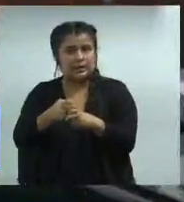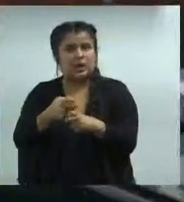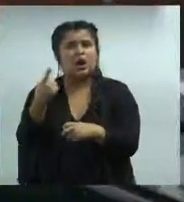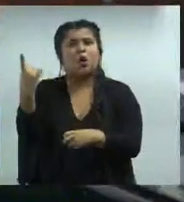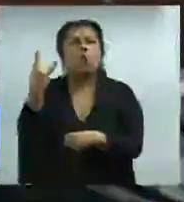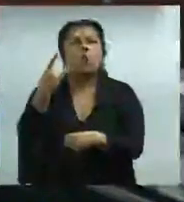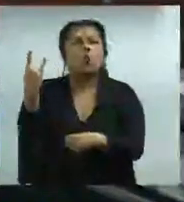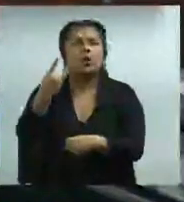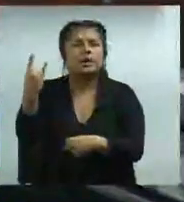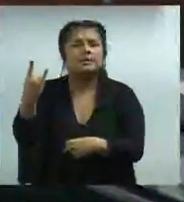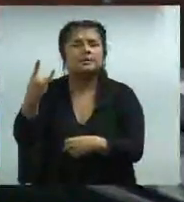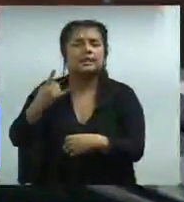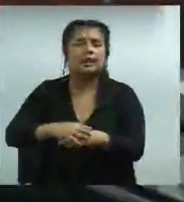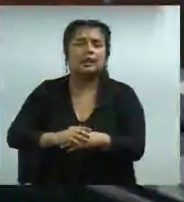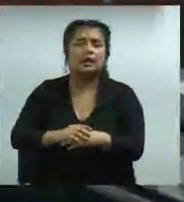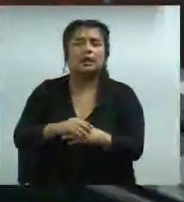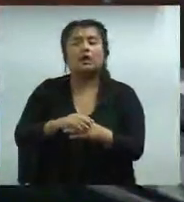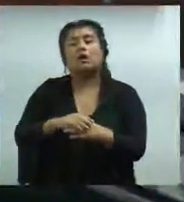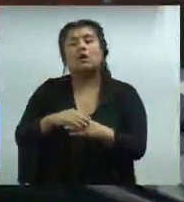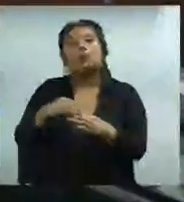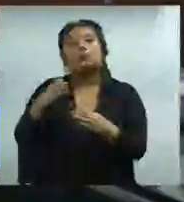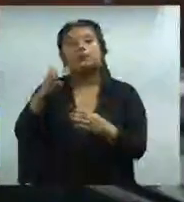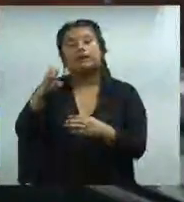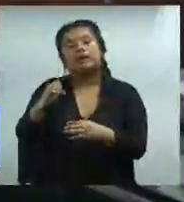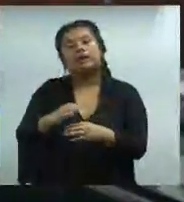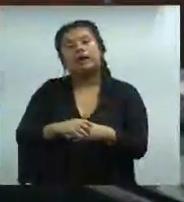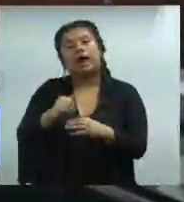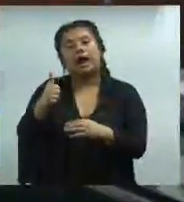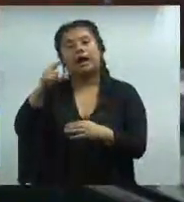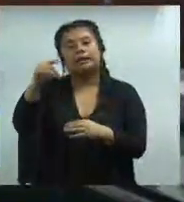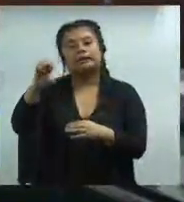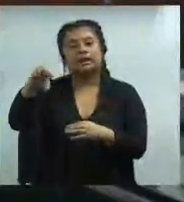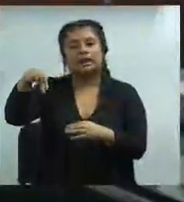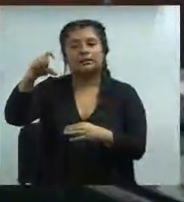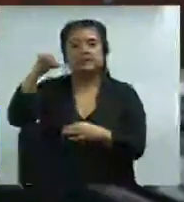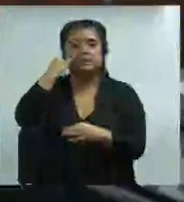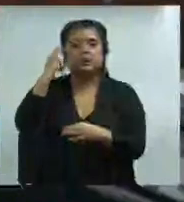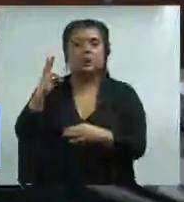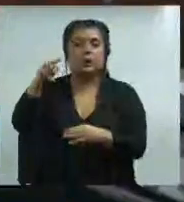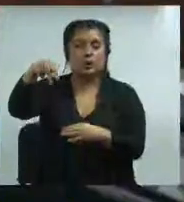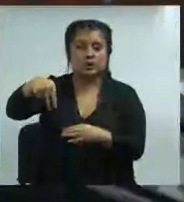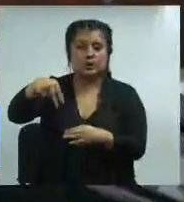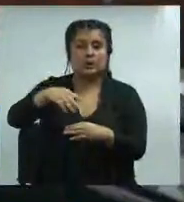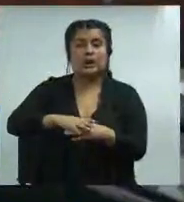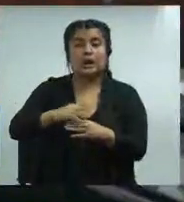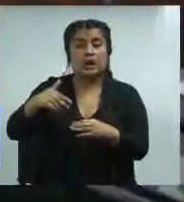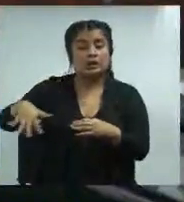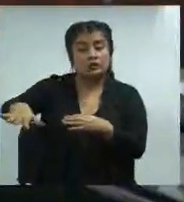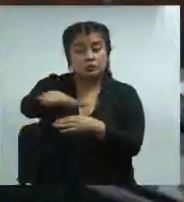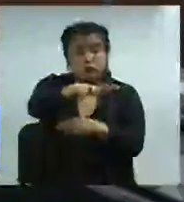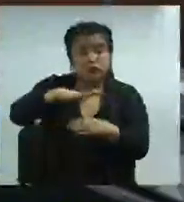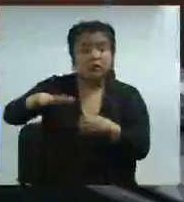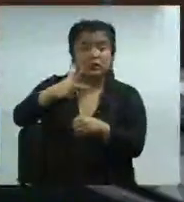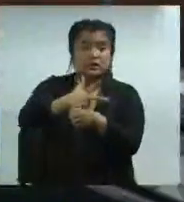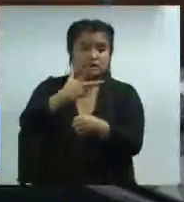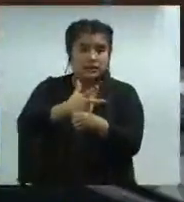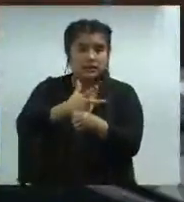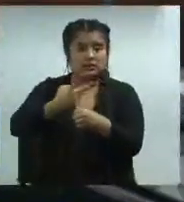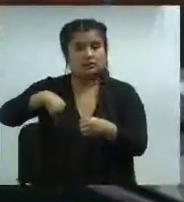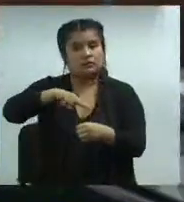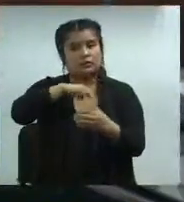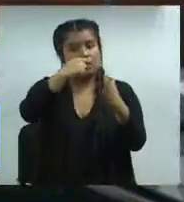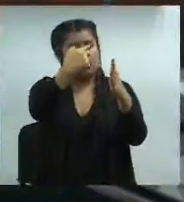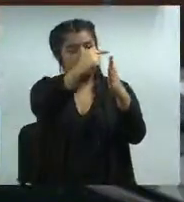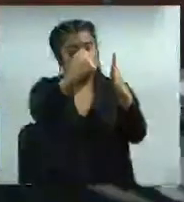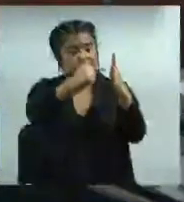que declare un estado de excepción en todo el territorio nacional con el fin de tomar medidas extraordinarias